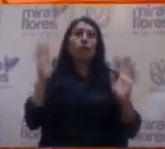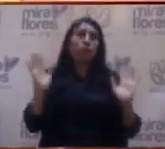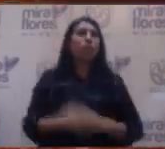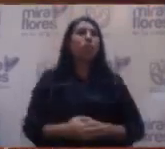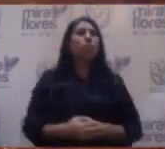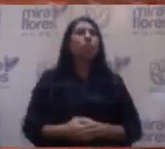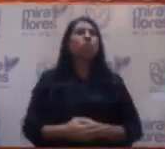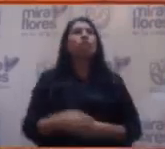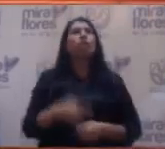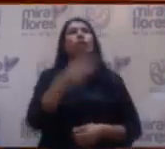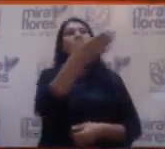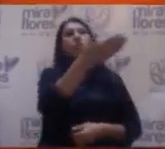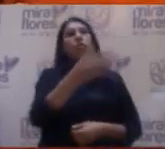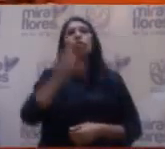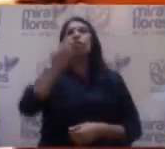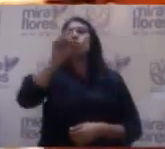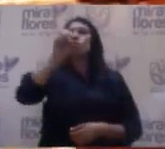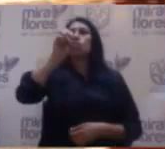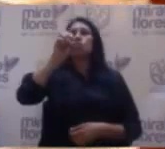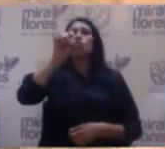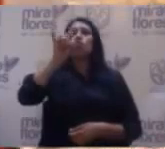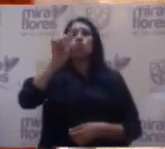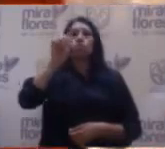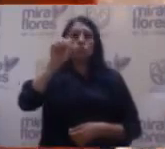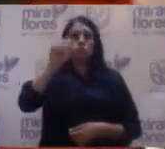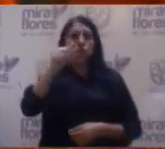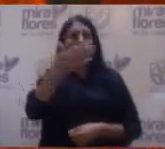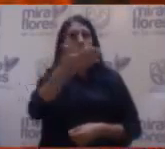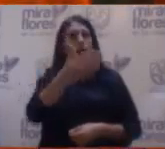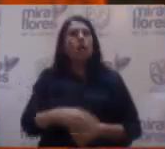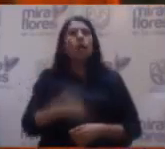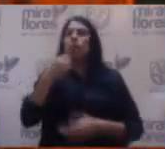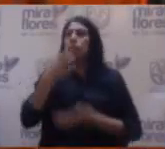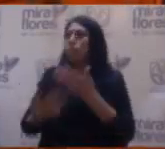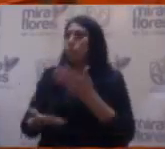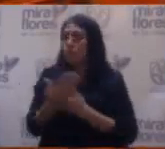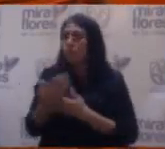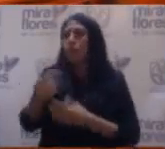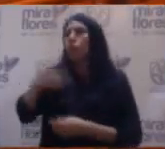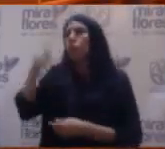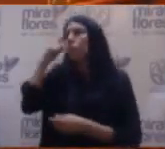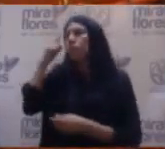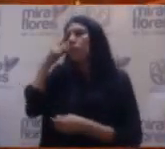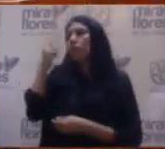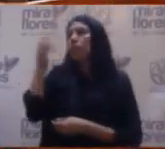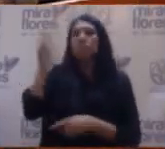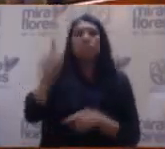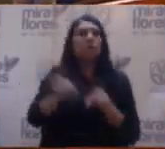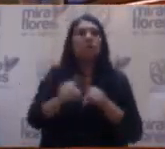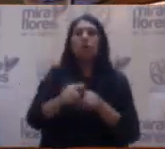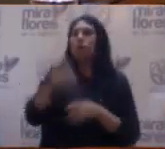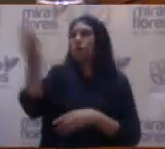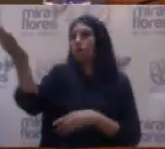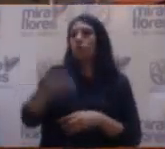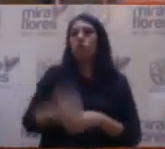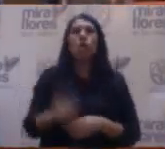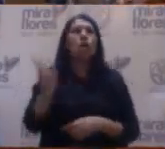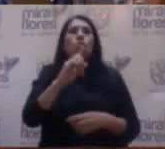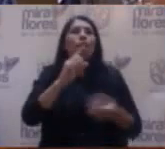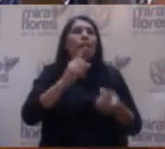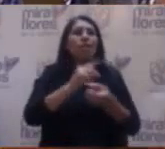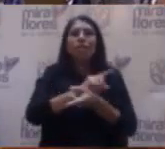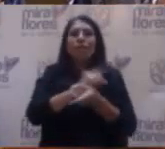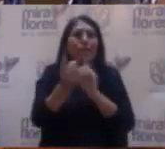mano. Gracias, buenos días a todos. A ver, yo pienso igual que el señor Alberti, que no hay ninguna